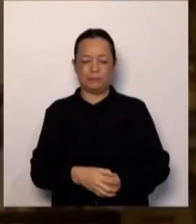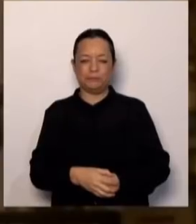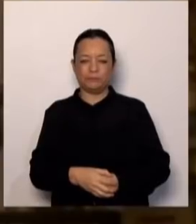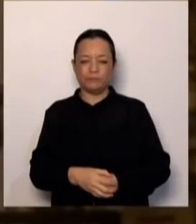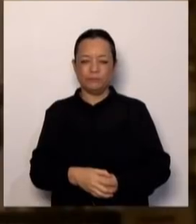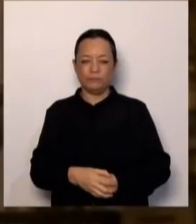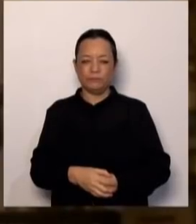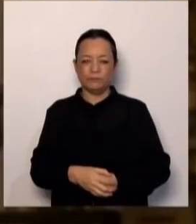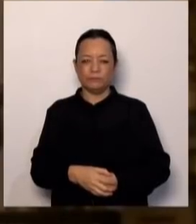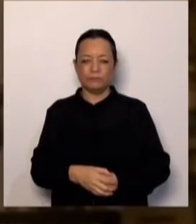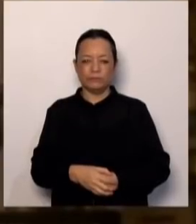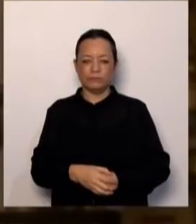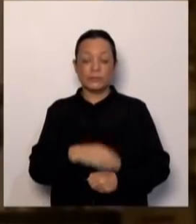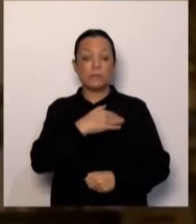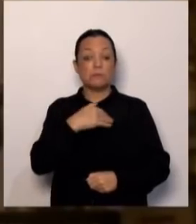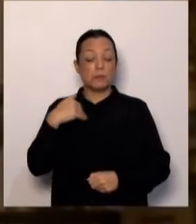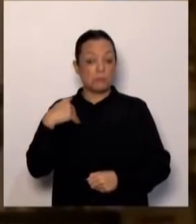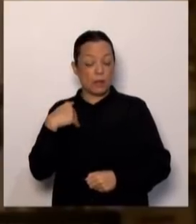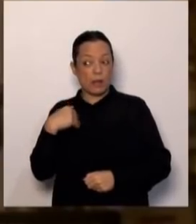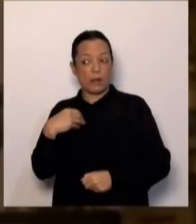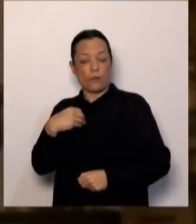Han manifestado su fe con obras,